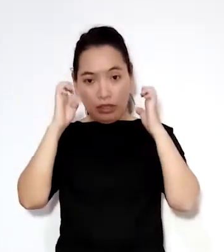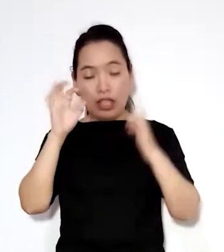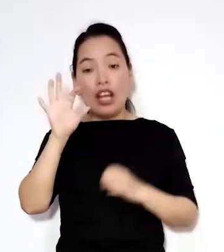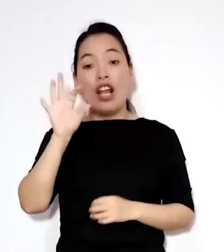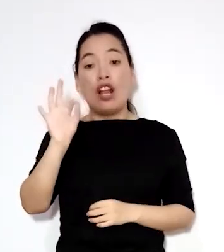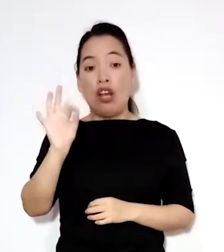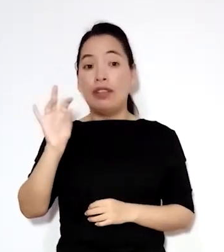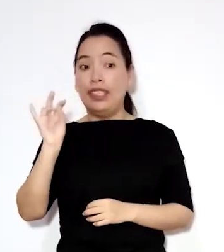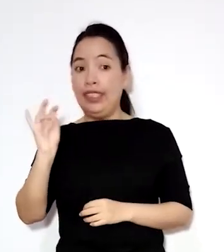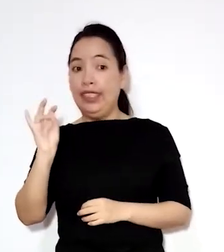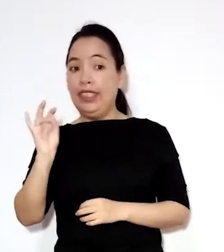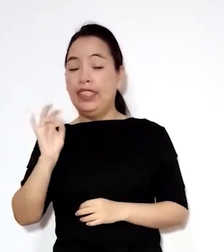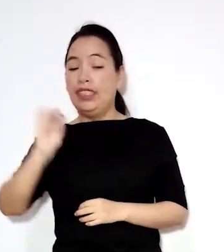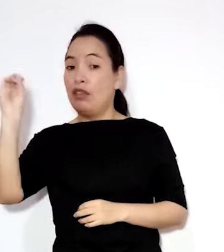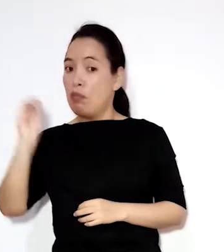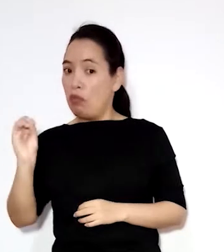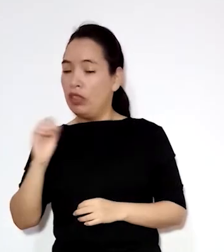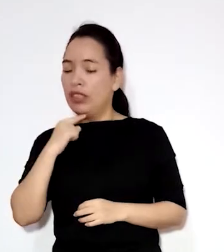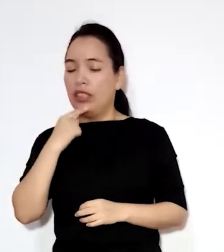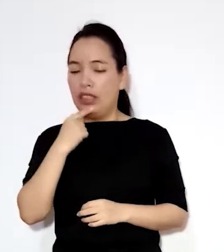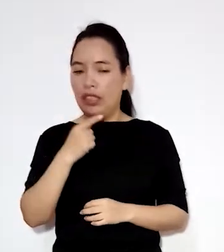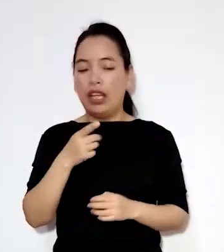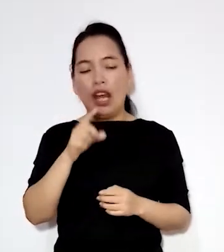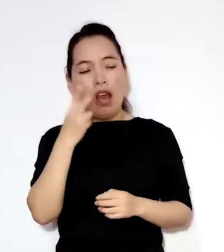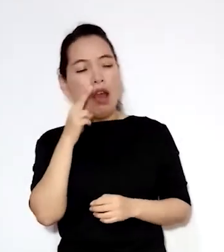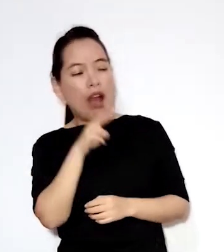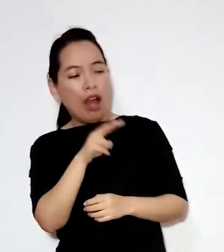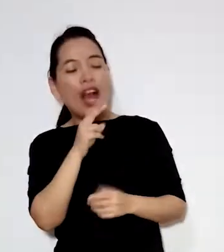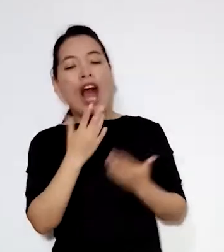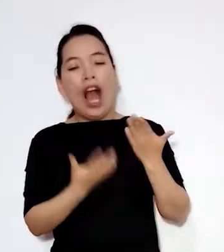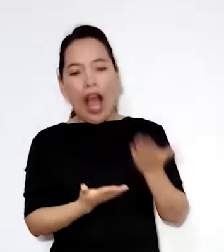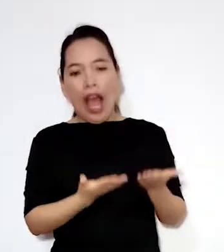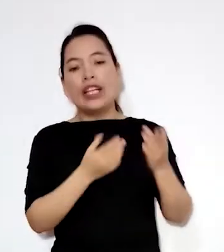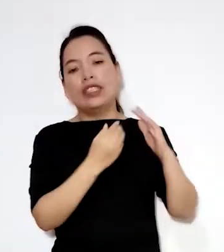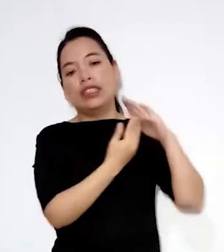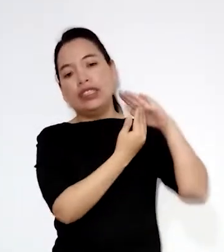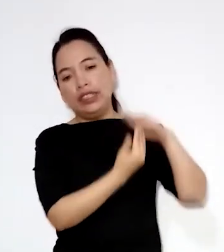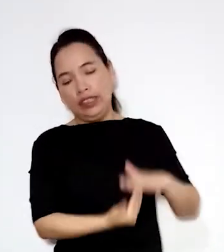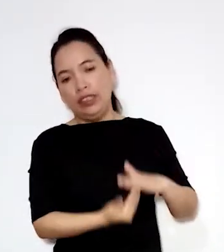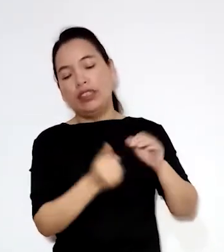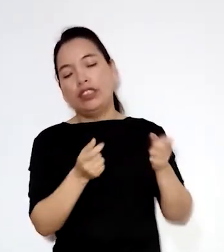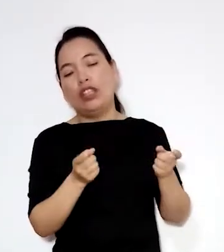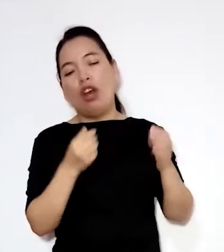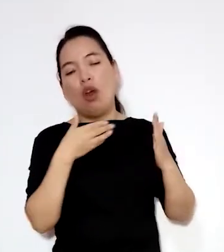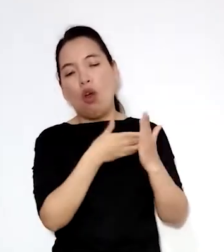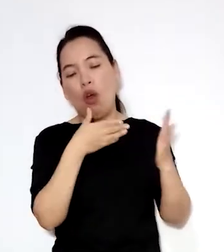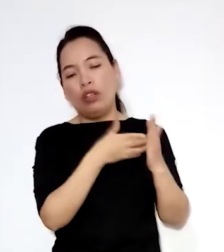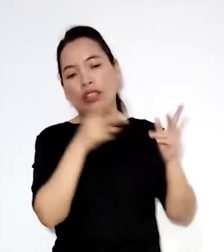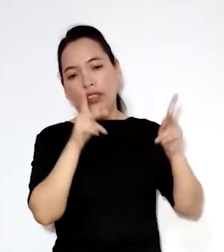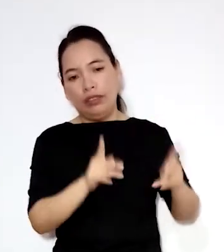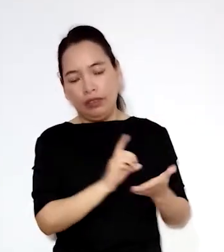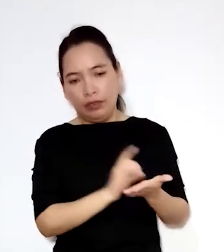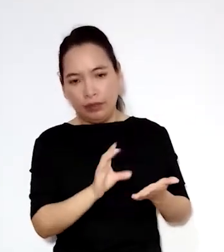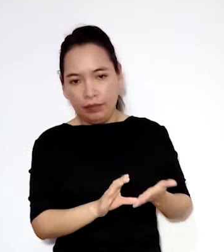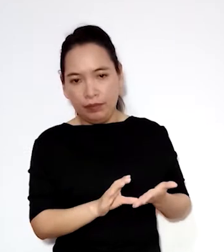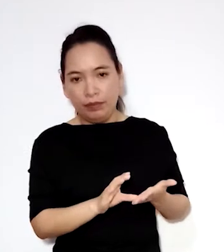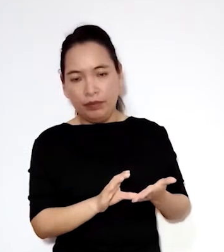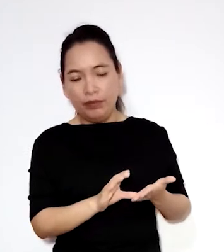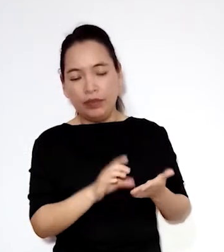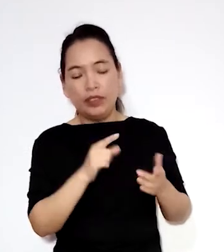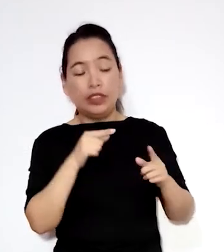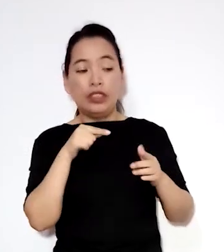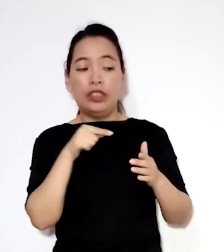97% de los respondentes afirman observar alguna forma de discriminación contra las personas con discapacidad en